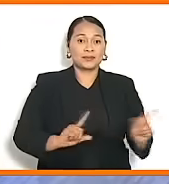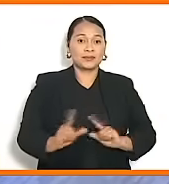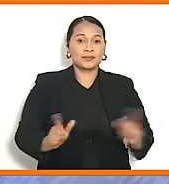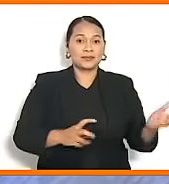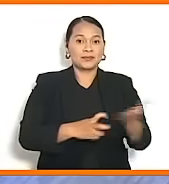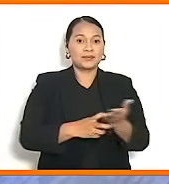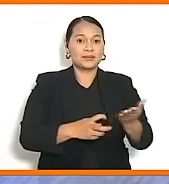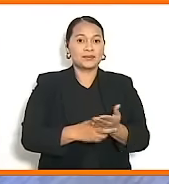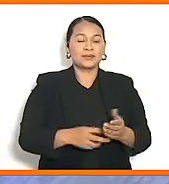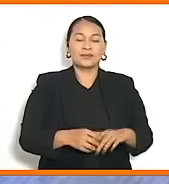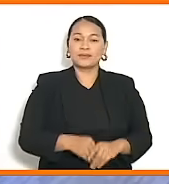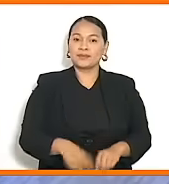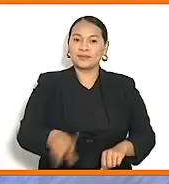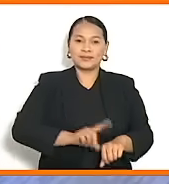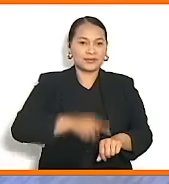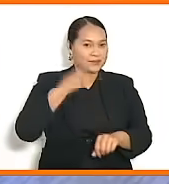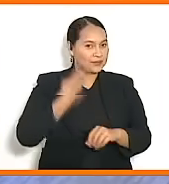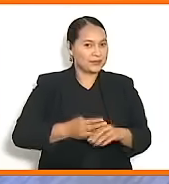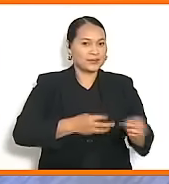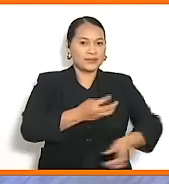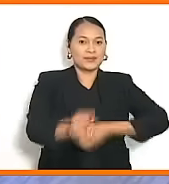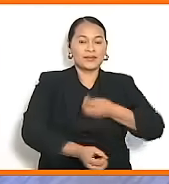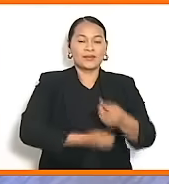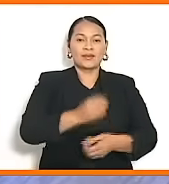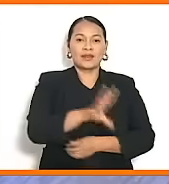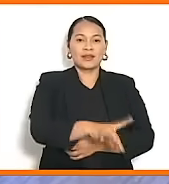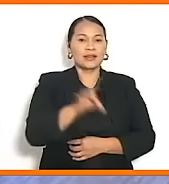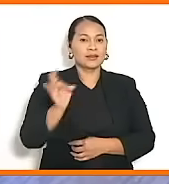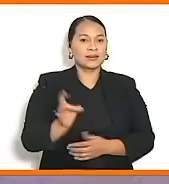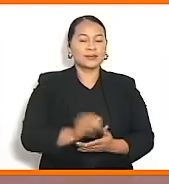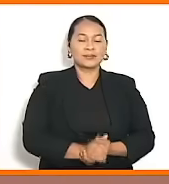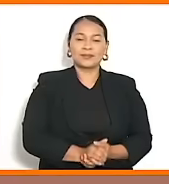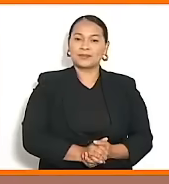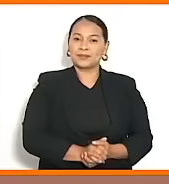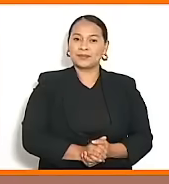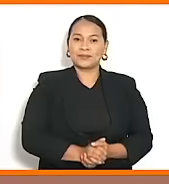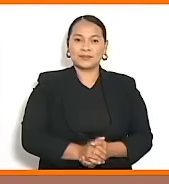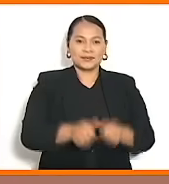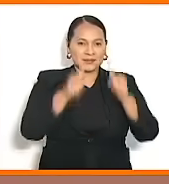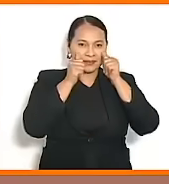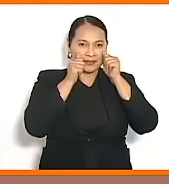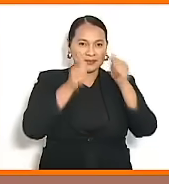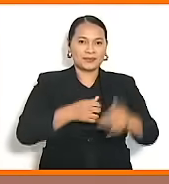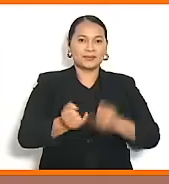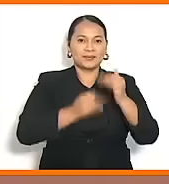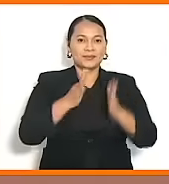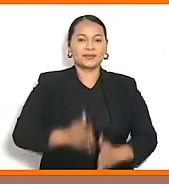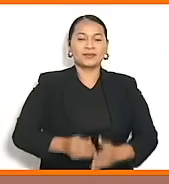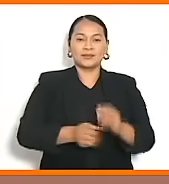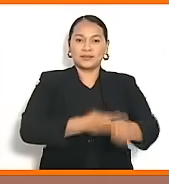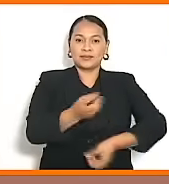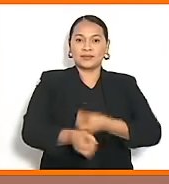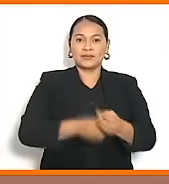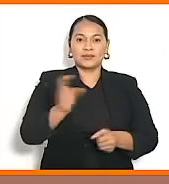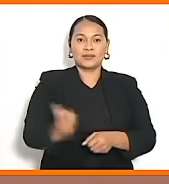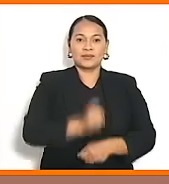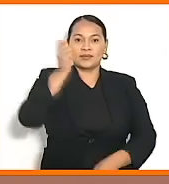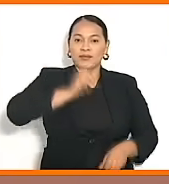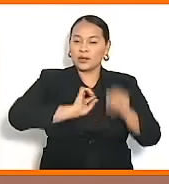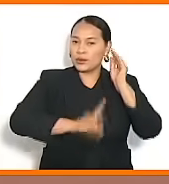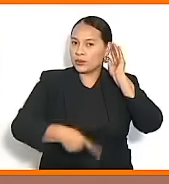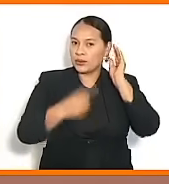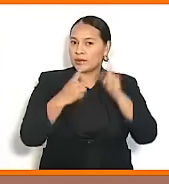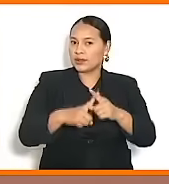boleto ganador en mano, porque vamos a conocer esa esfera seleccionada. Atentos, jugadores, porque tu esfera ganadora para MultiX